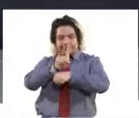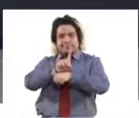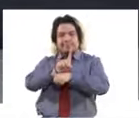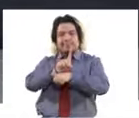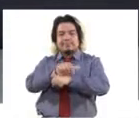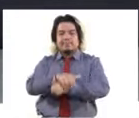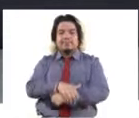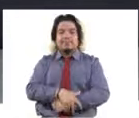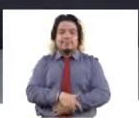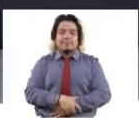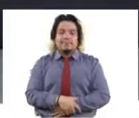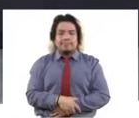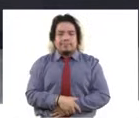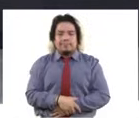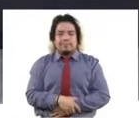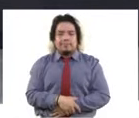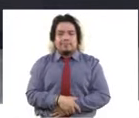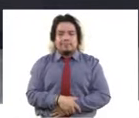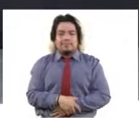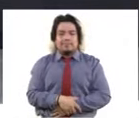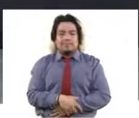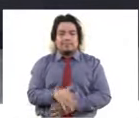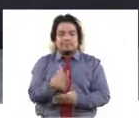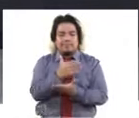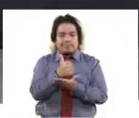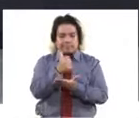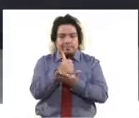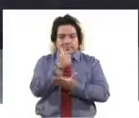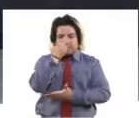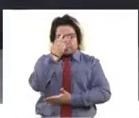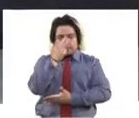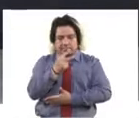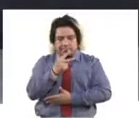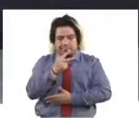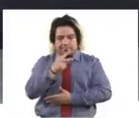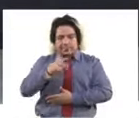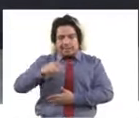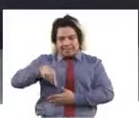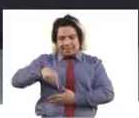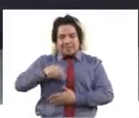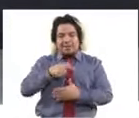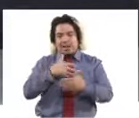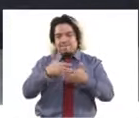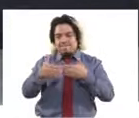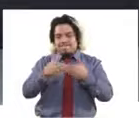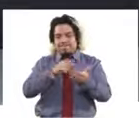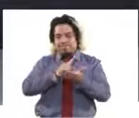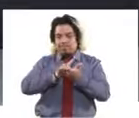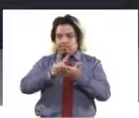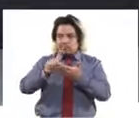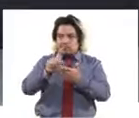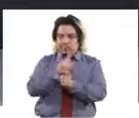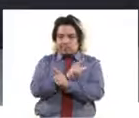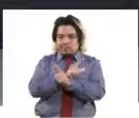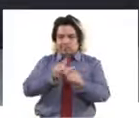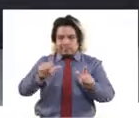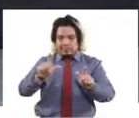una excelente tarde. Ciudad de México, ciudad innovadora y de derechos.